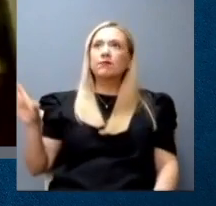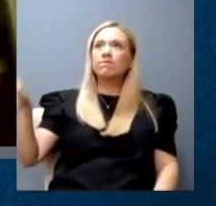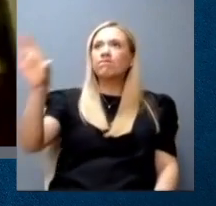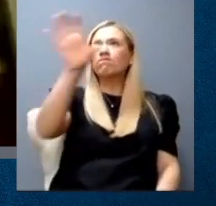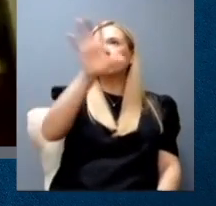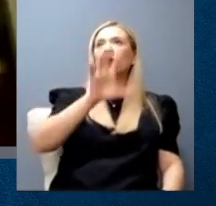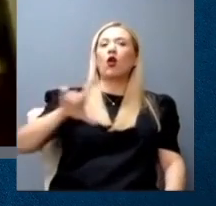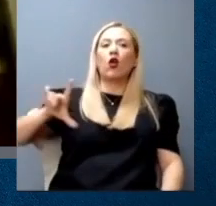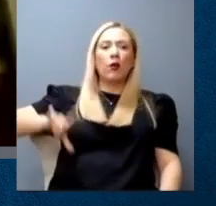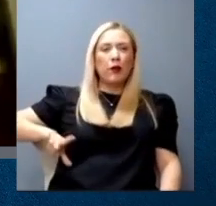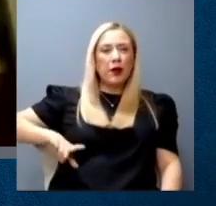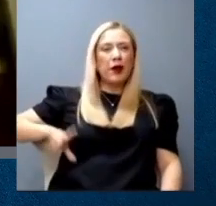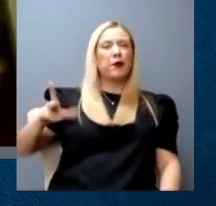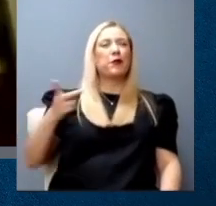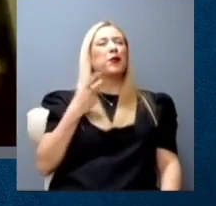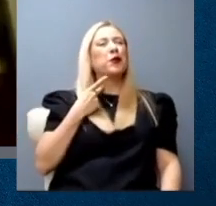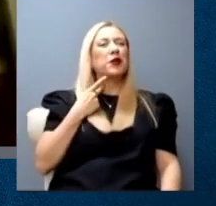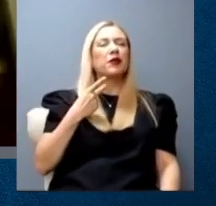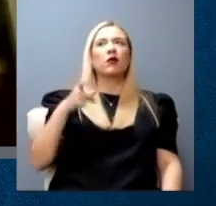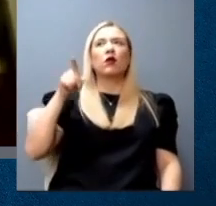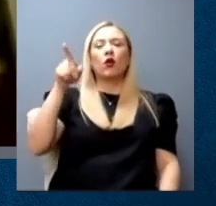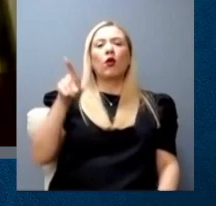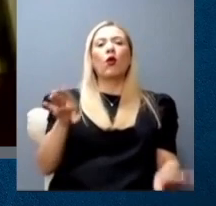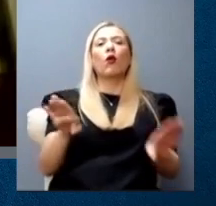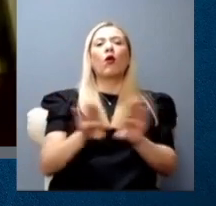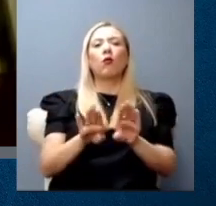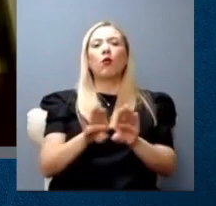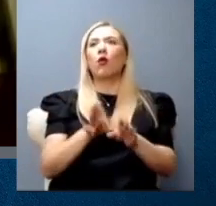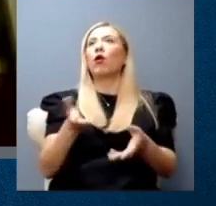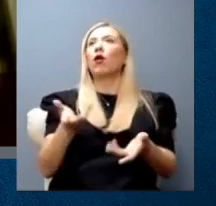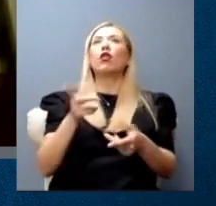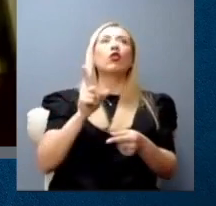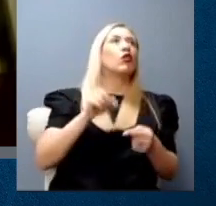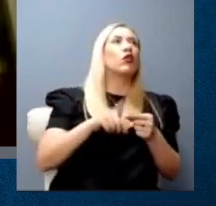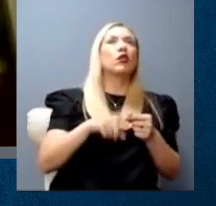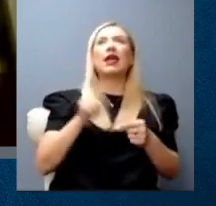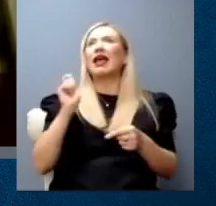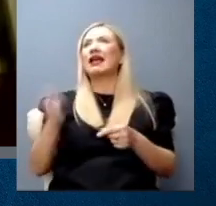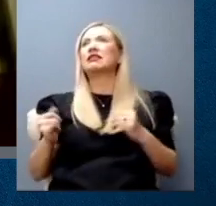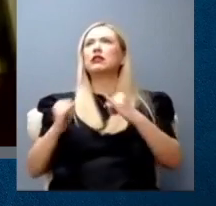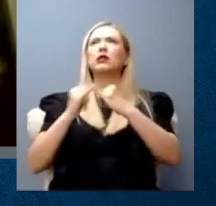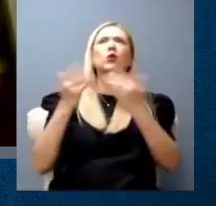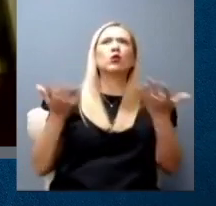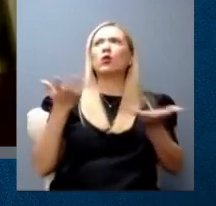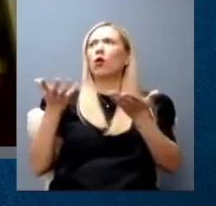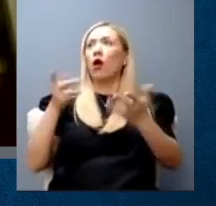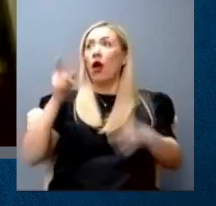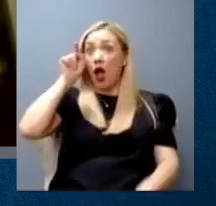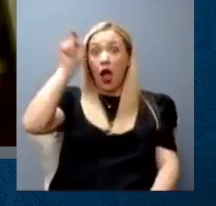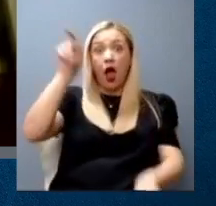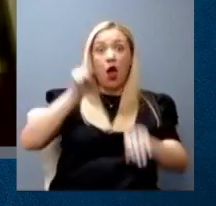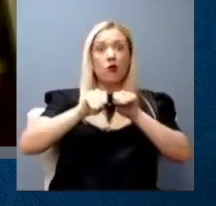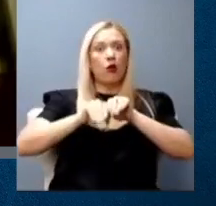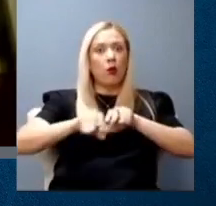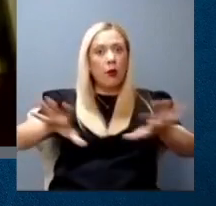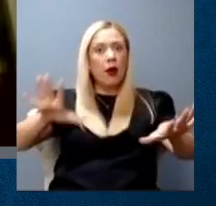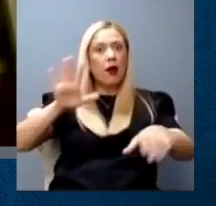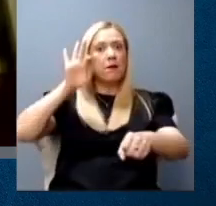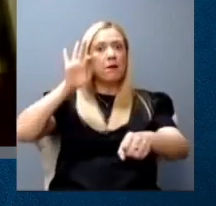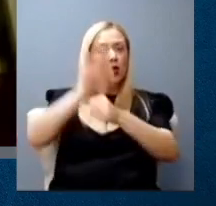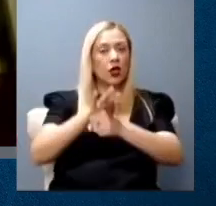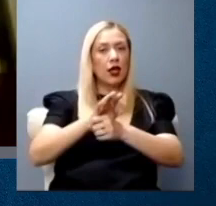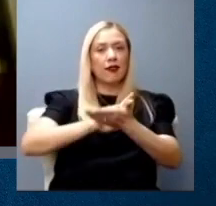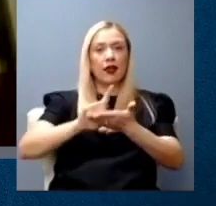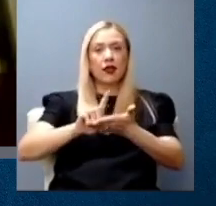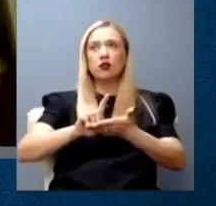qué mecanismos existen en el ámbito internacional para promover y proteger esos derechos